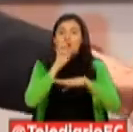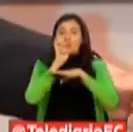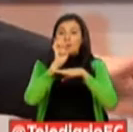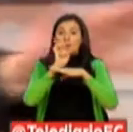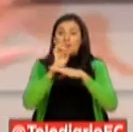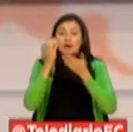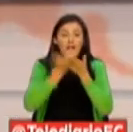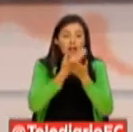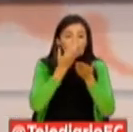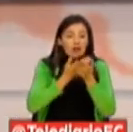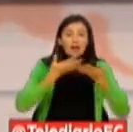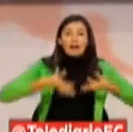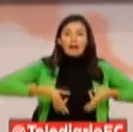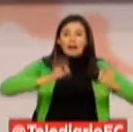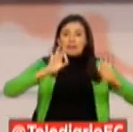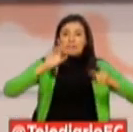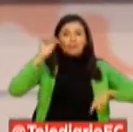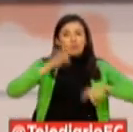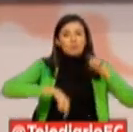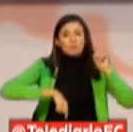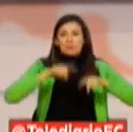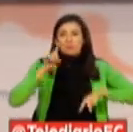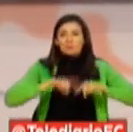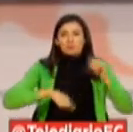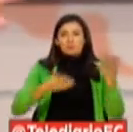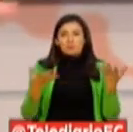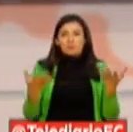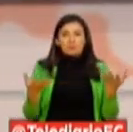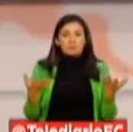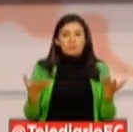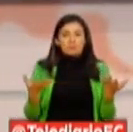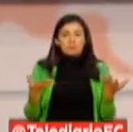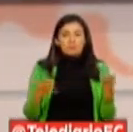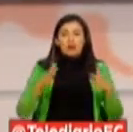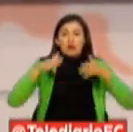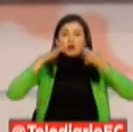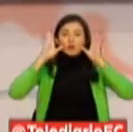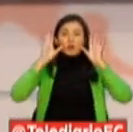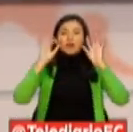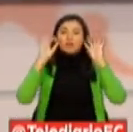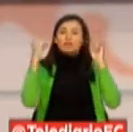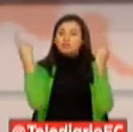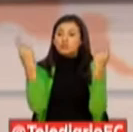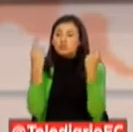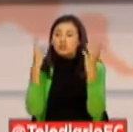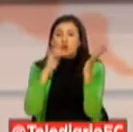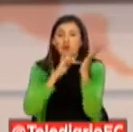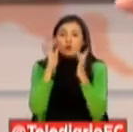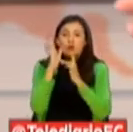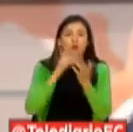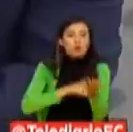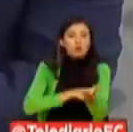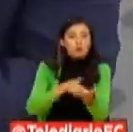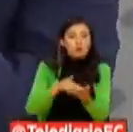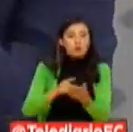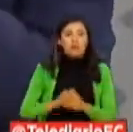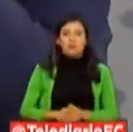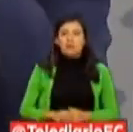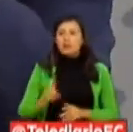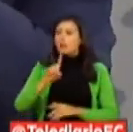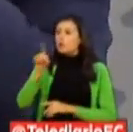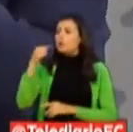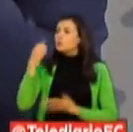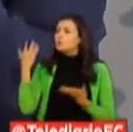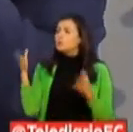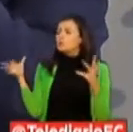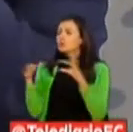en carnaval, ni en diciembre. Tiene que comerse en cuaresma y Semana Santa. Pero usted decía que el plato viene